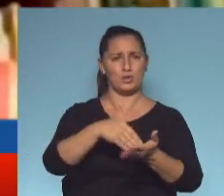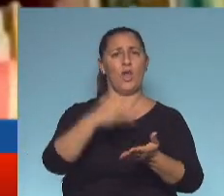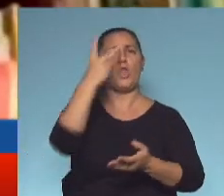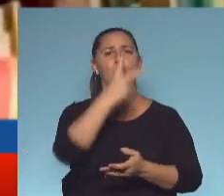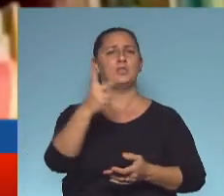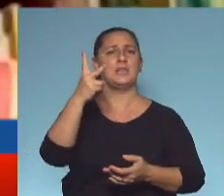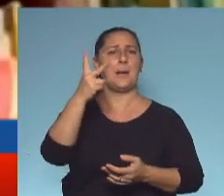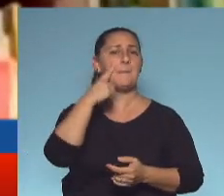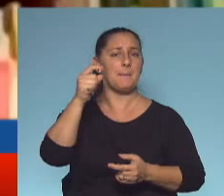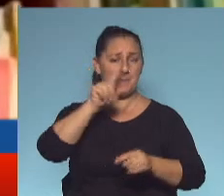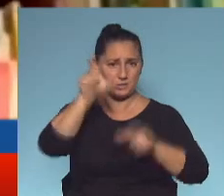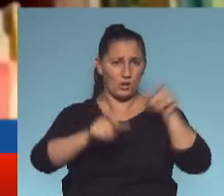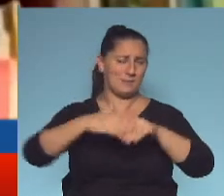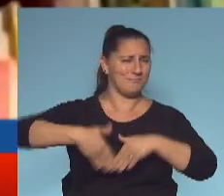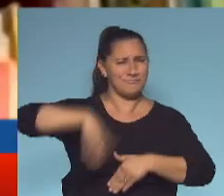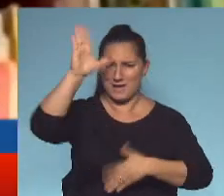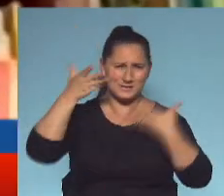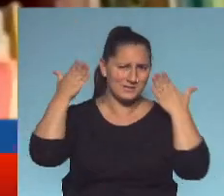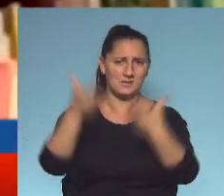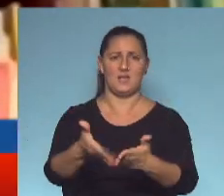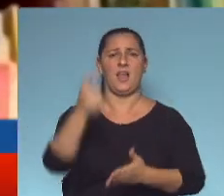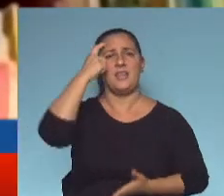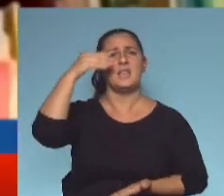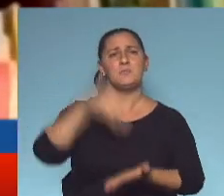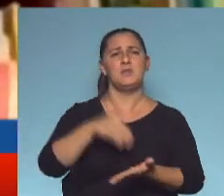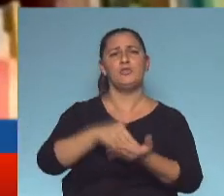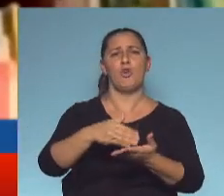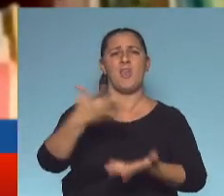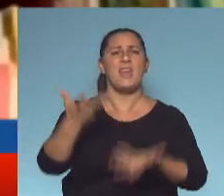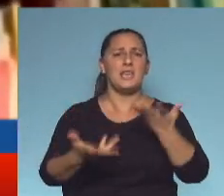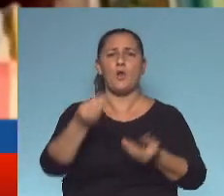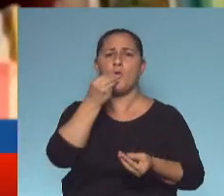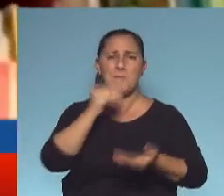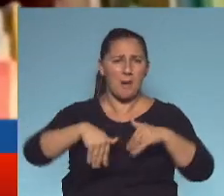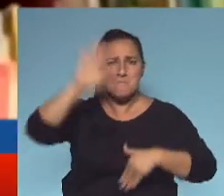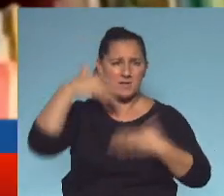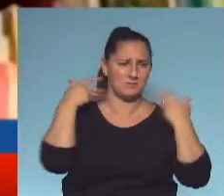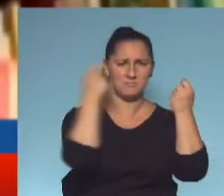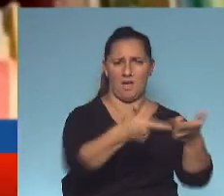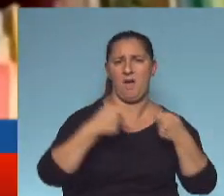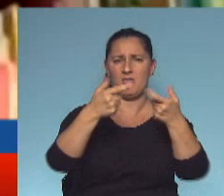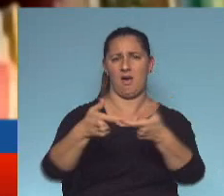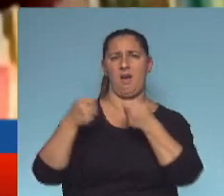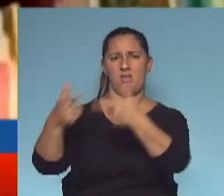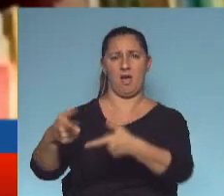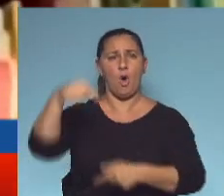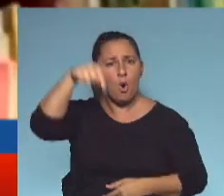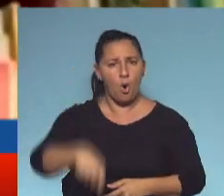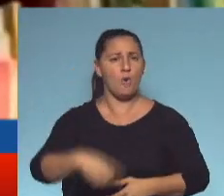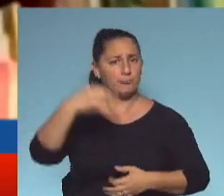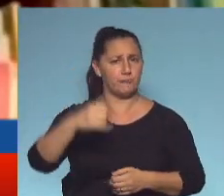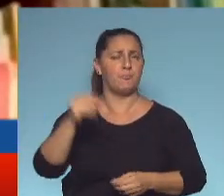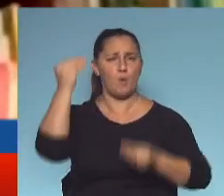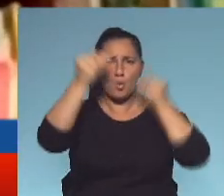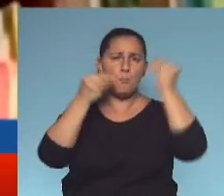3.200.000 personas y distribuir más de 10 millones de kilos de alimentos. De todos modos, hoy nos preocupa mucho el aumento de